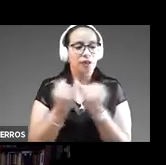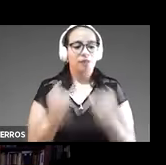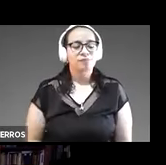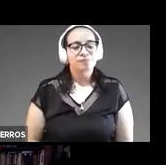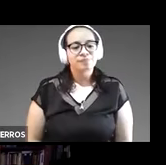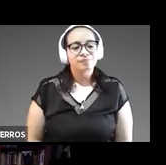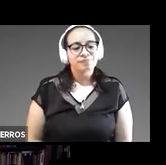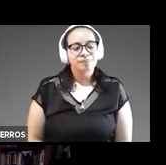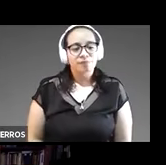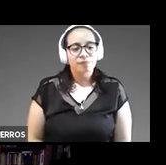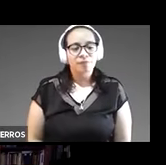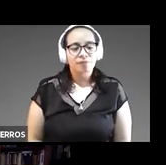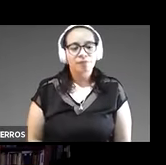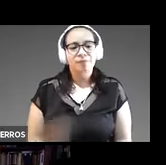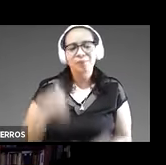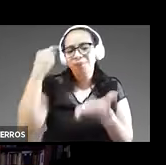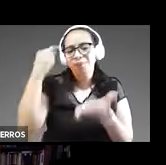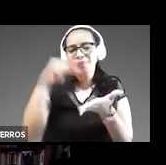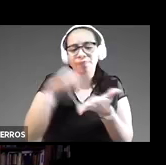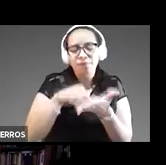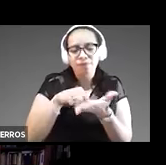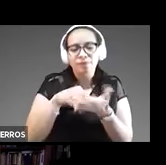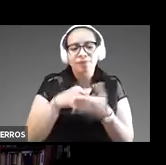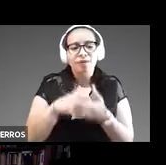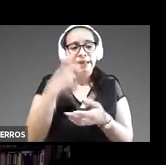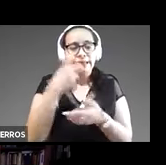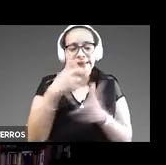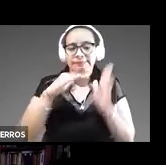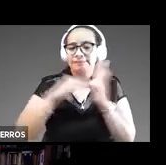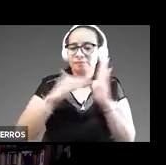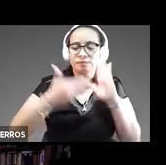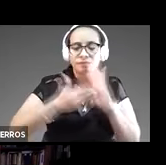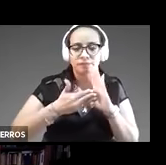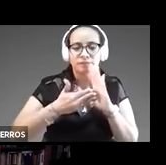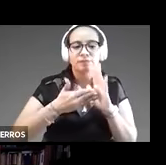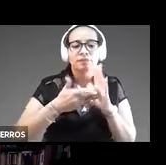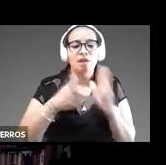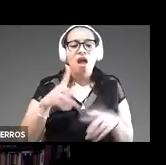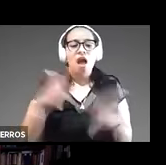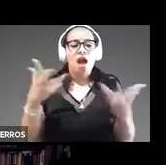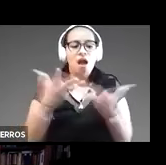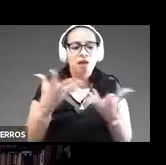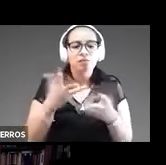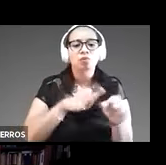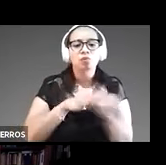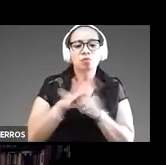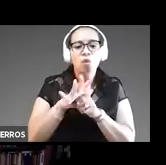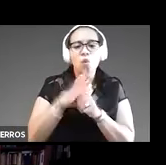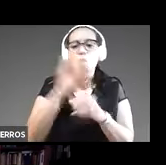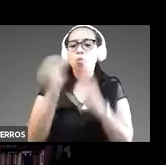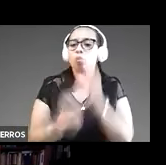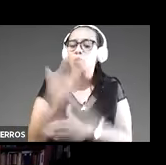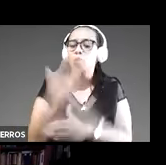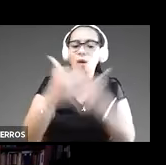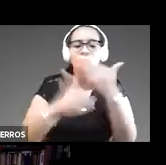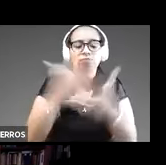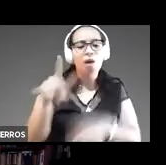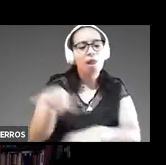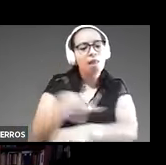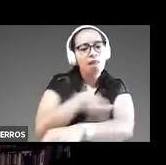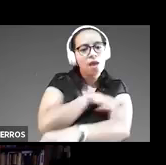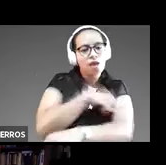que con estas estrategias están haciendo un nuevo ciclo largo. Me gustaría